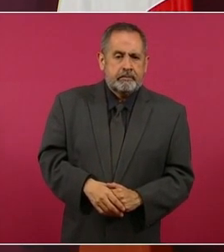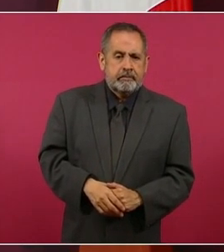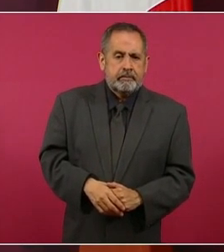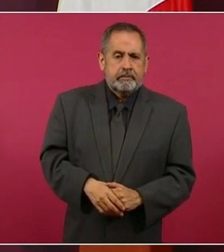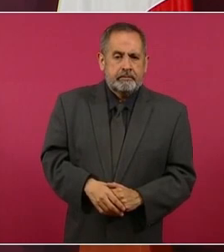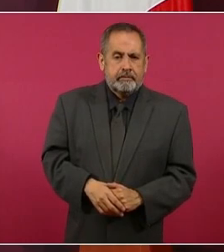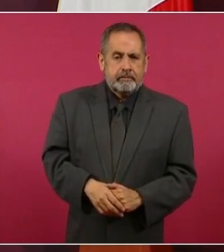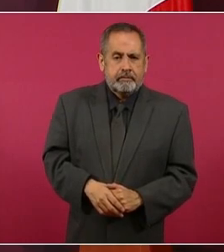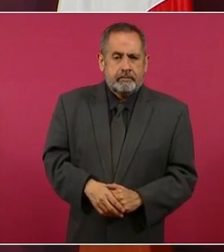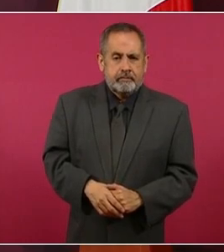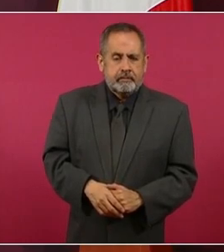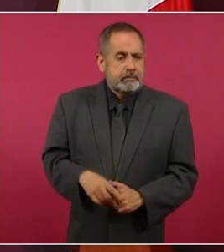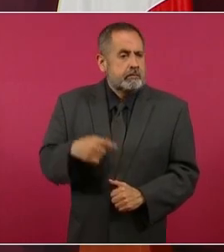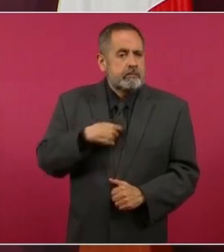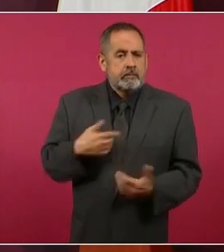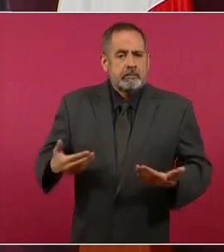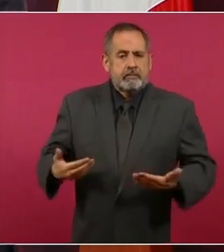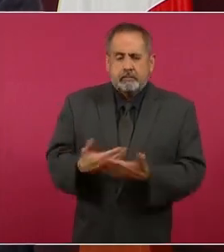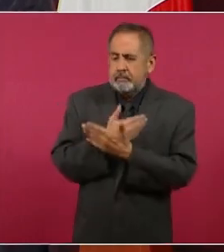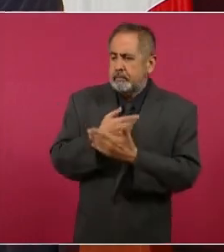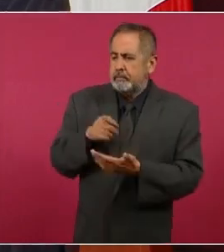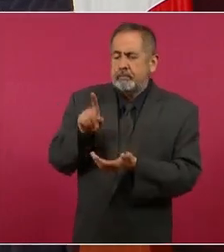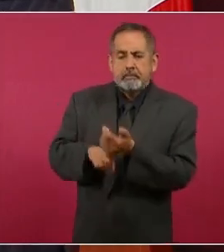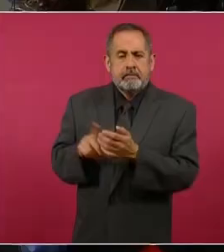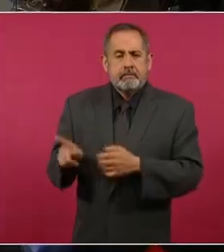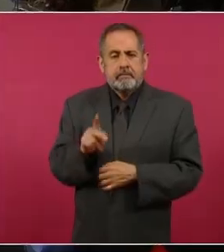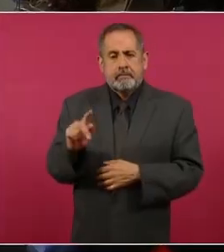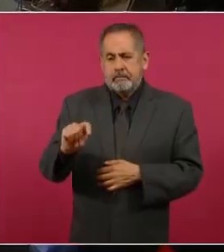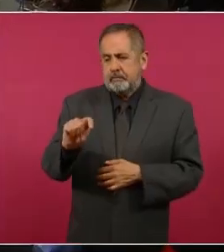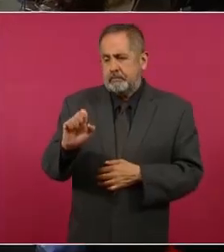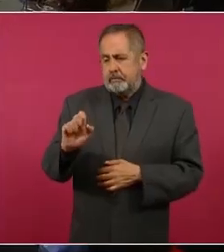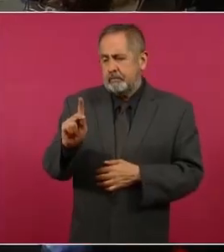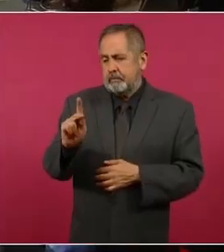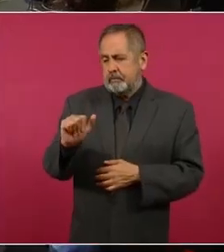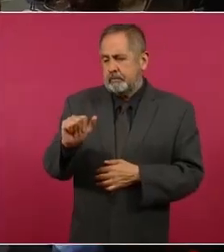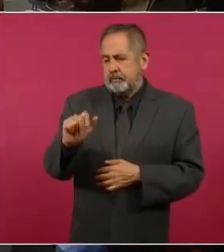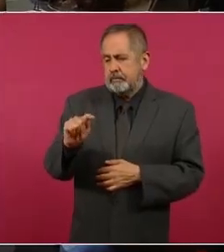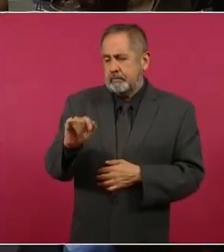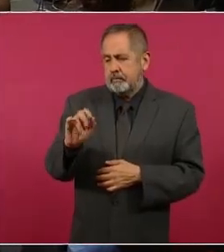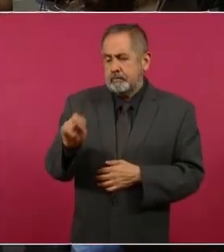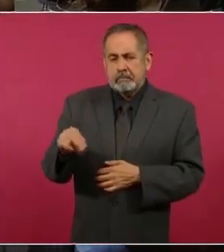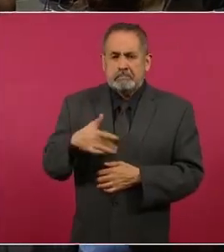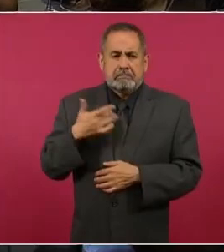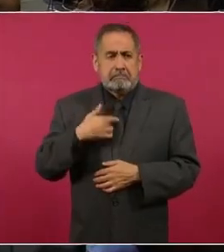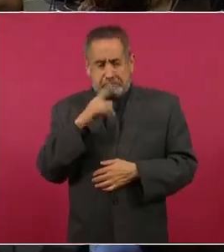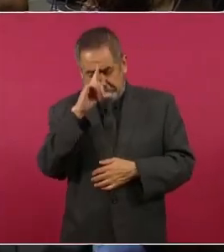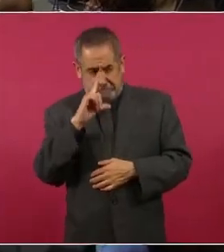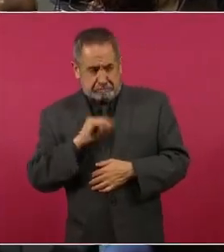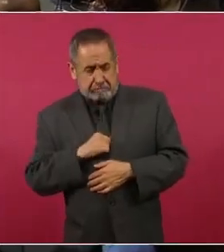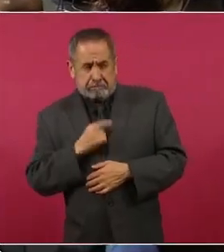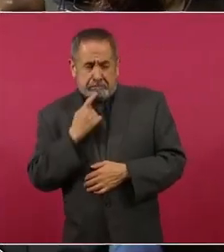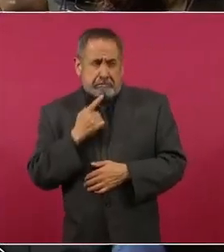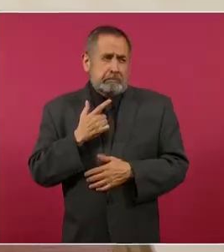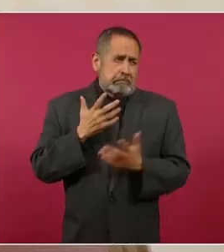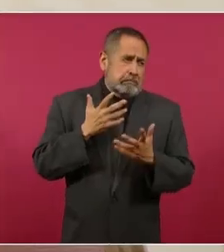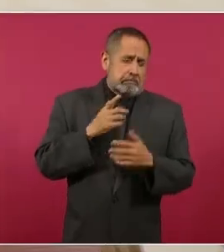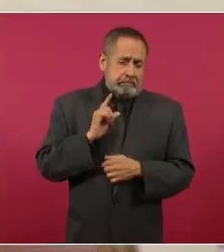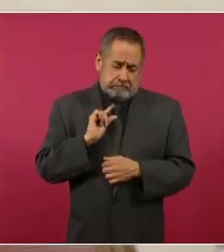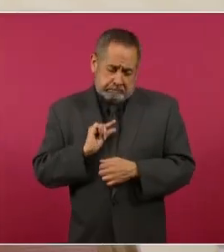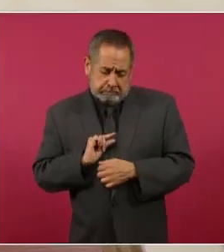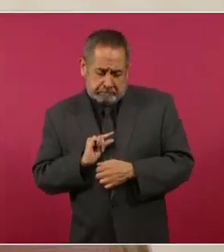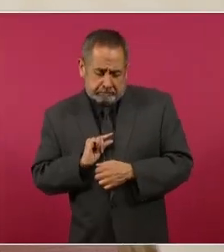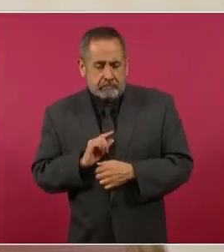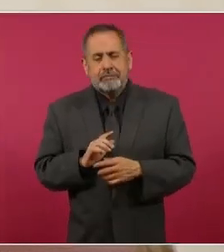Y yo soy de Tepetitán y no tengo ningún complejo. O sea, no me considero